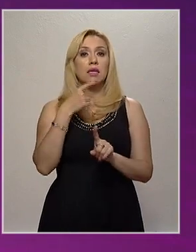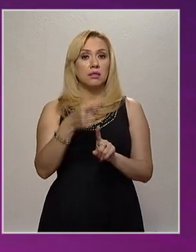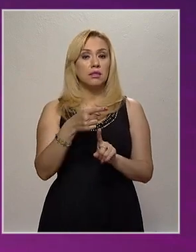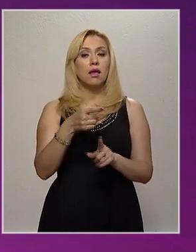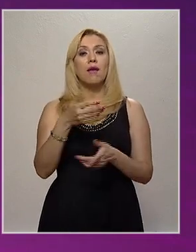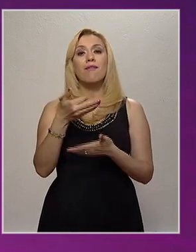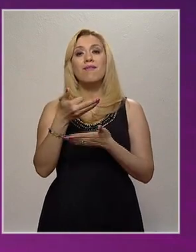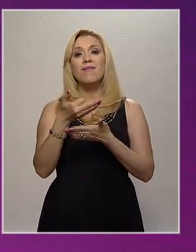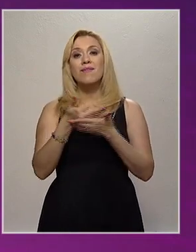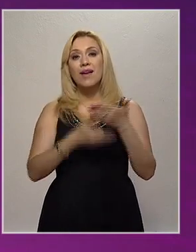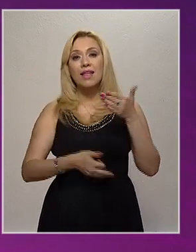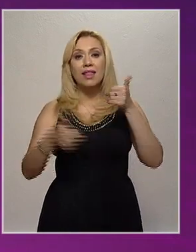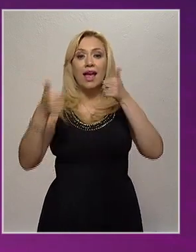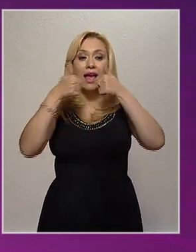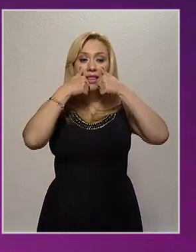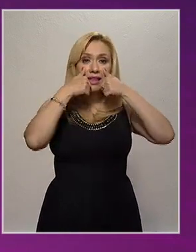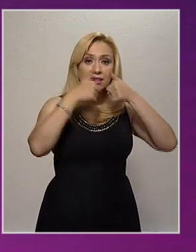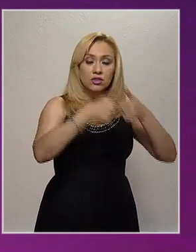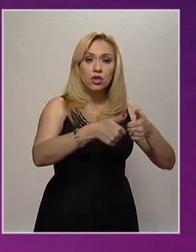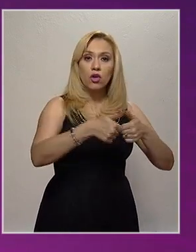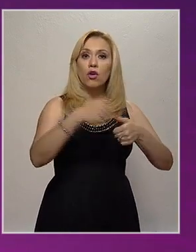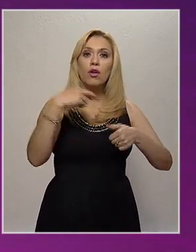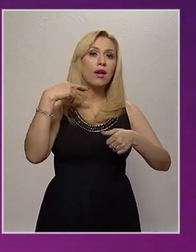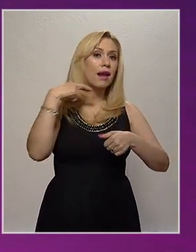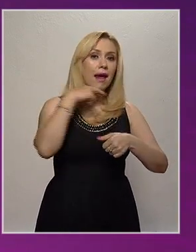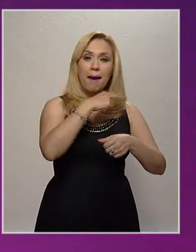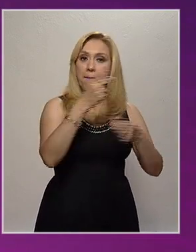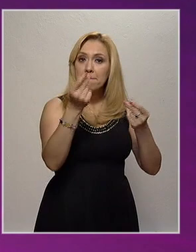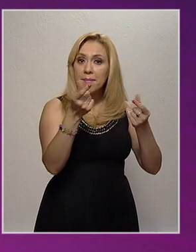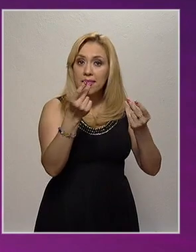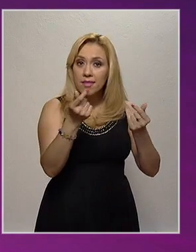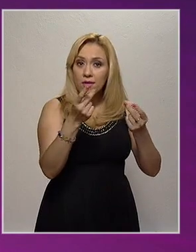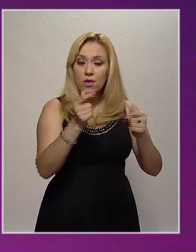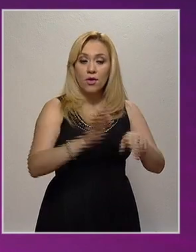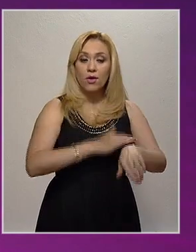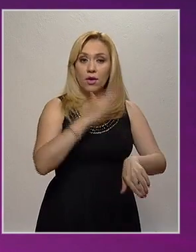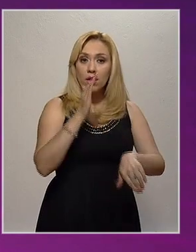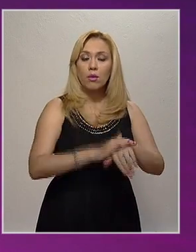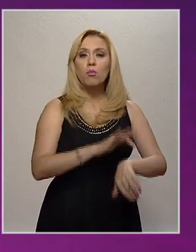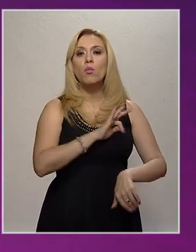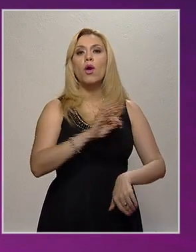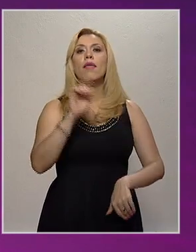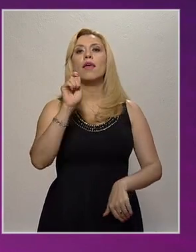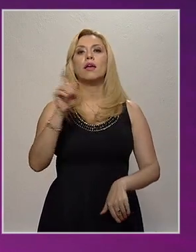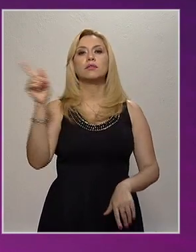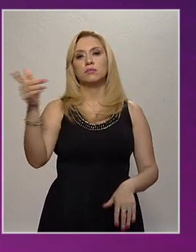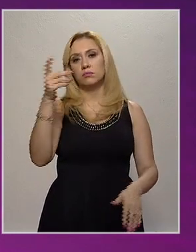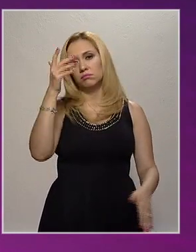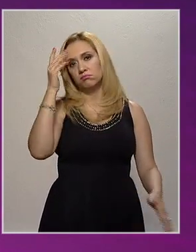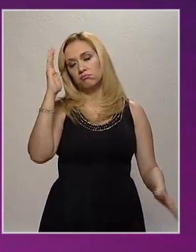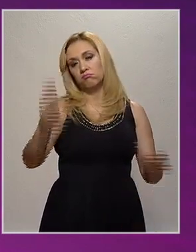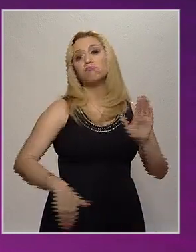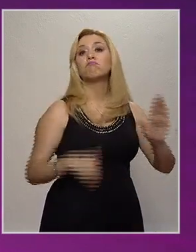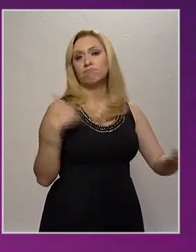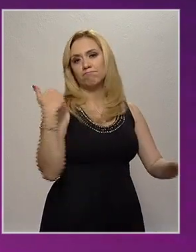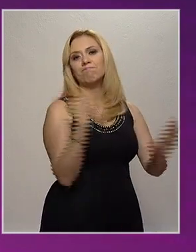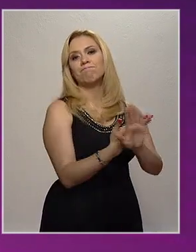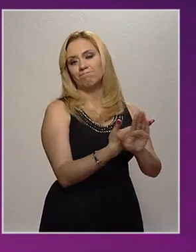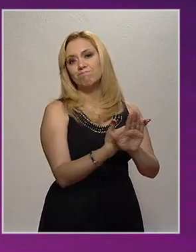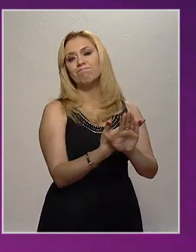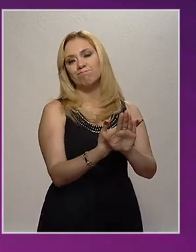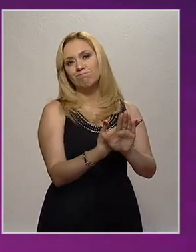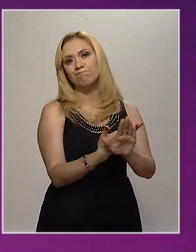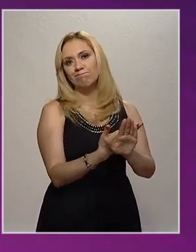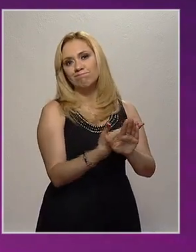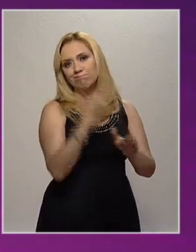la falta de brindar una atención oportuna y eficaz puede consistir en una violencia obstétrica, o sea, una forma de violencia